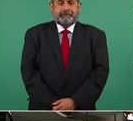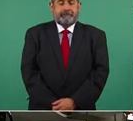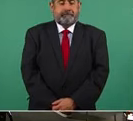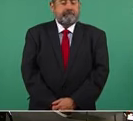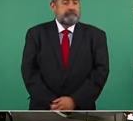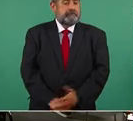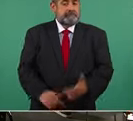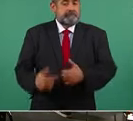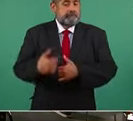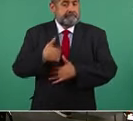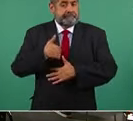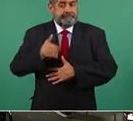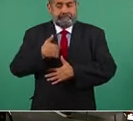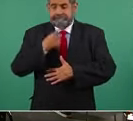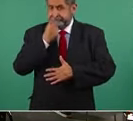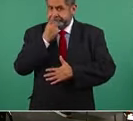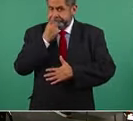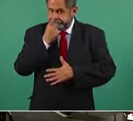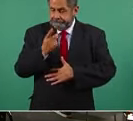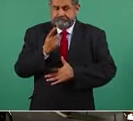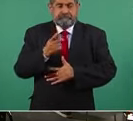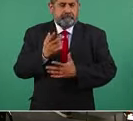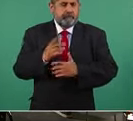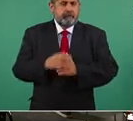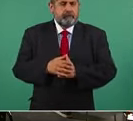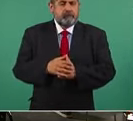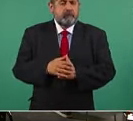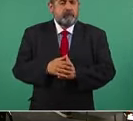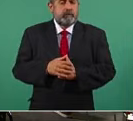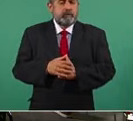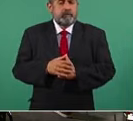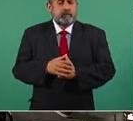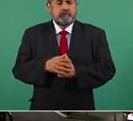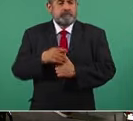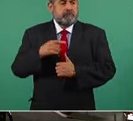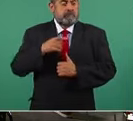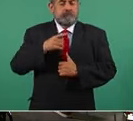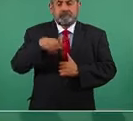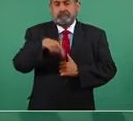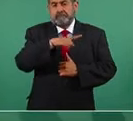yo sostengo que fue muy fuerte la campaña